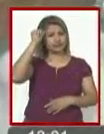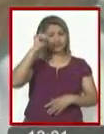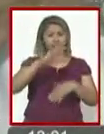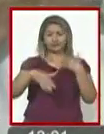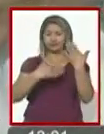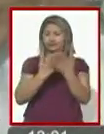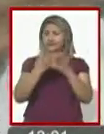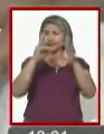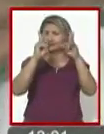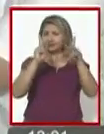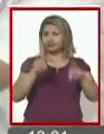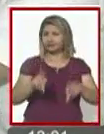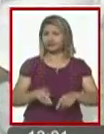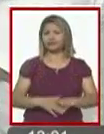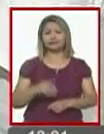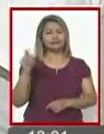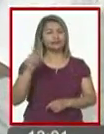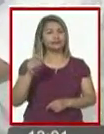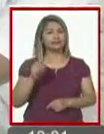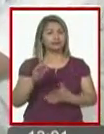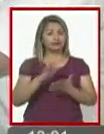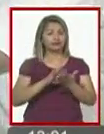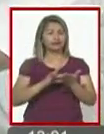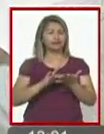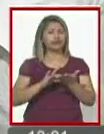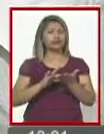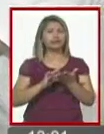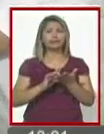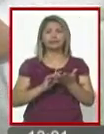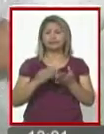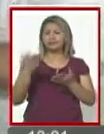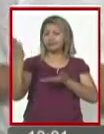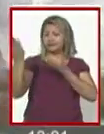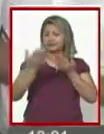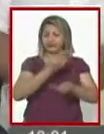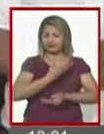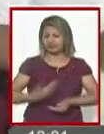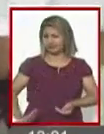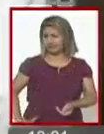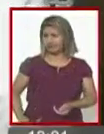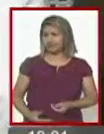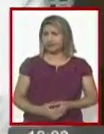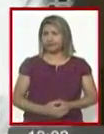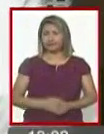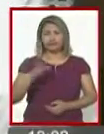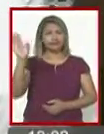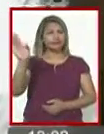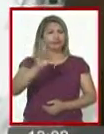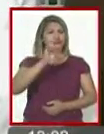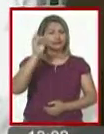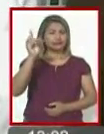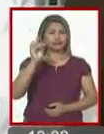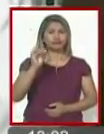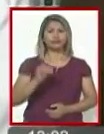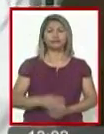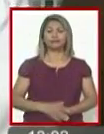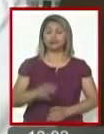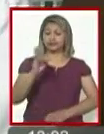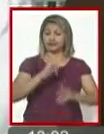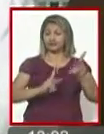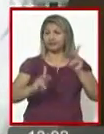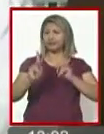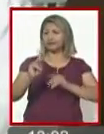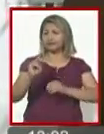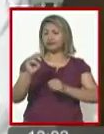y de todos los pacientes que necesitan el cáncer. Bienvenido, señor presidente. Bolivia, los